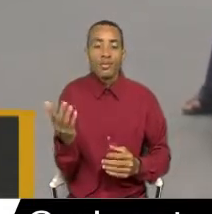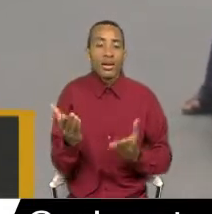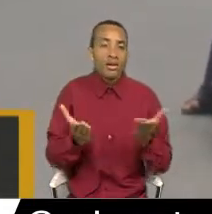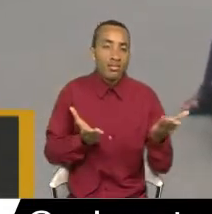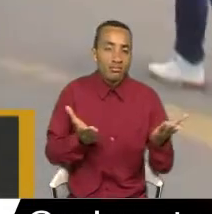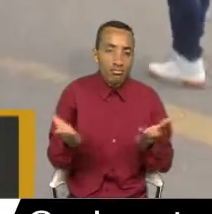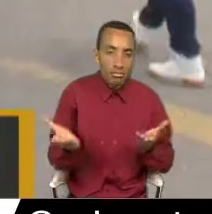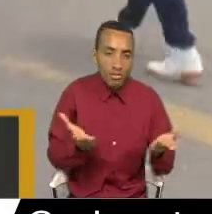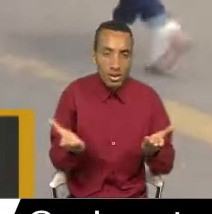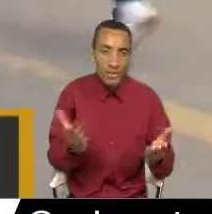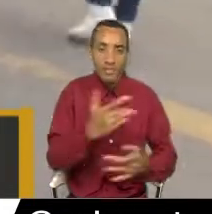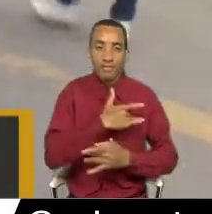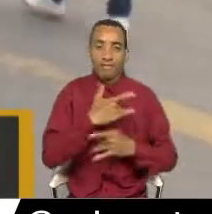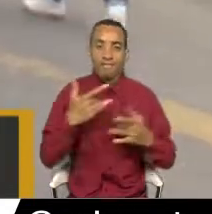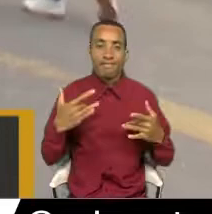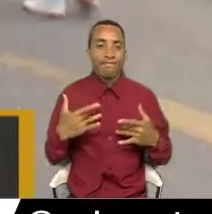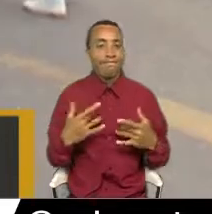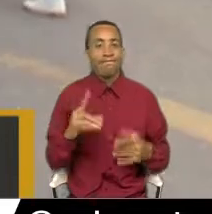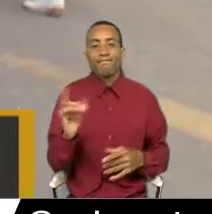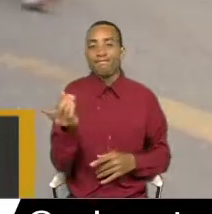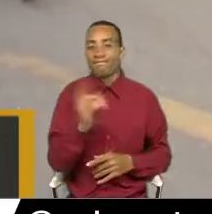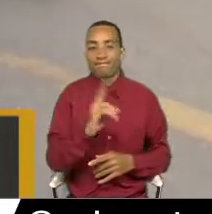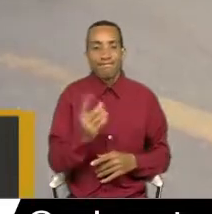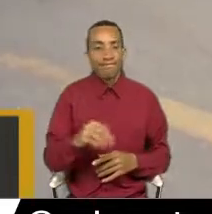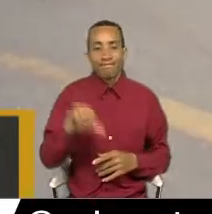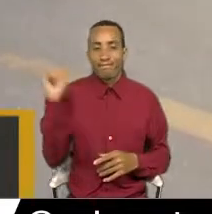nuestro servicio de salud no se están cumpliendo.